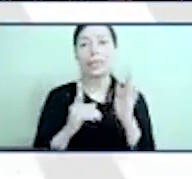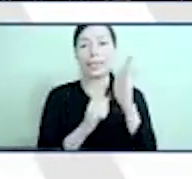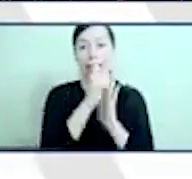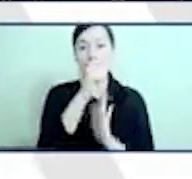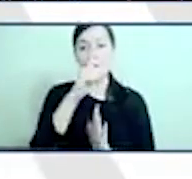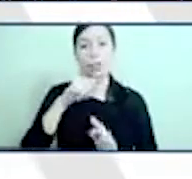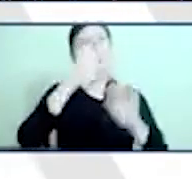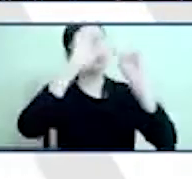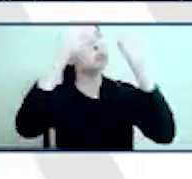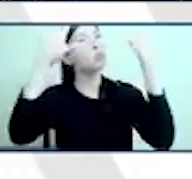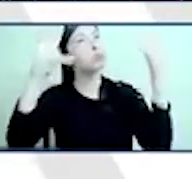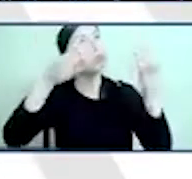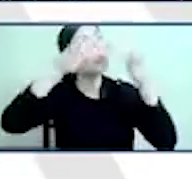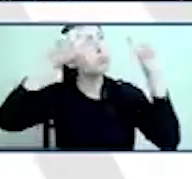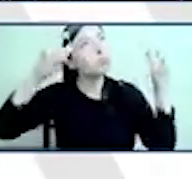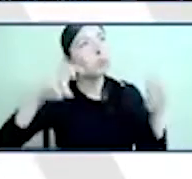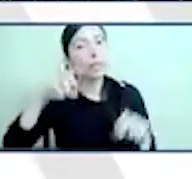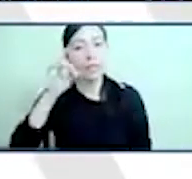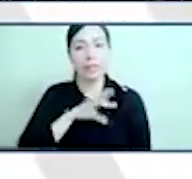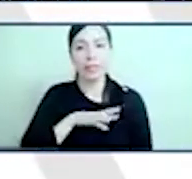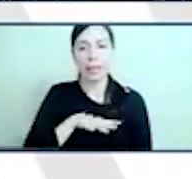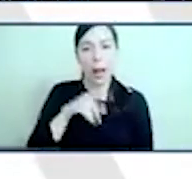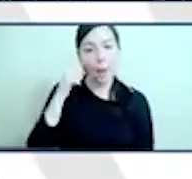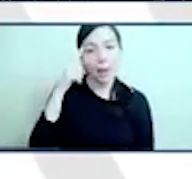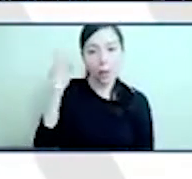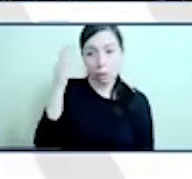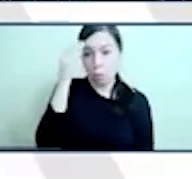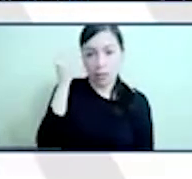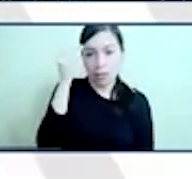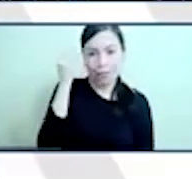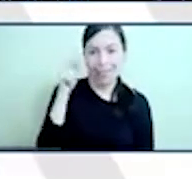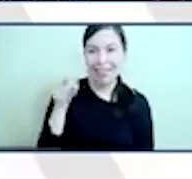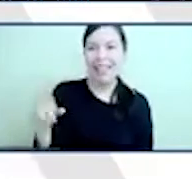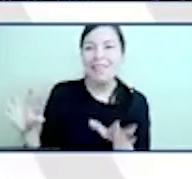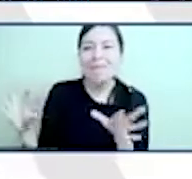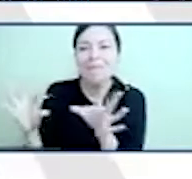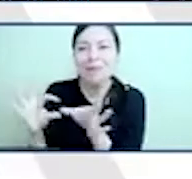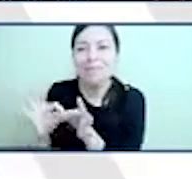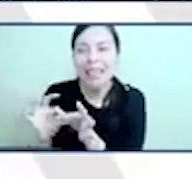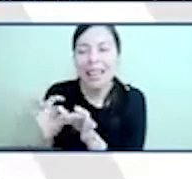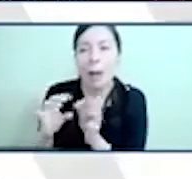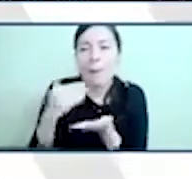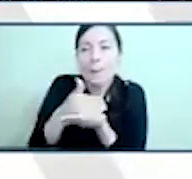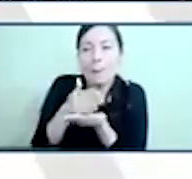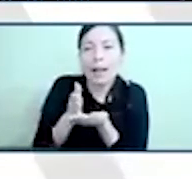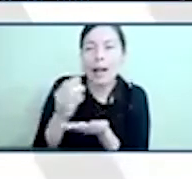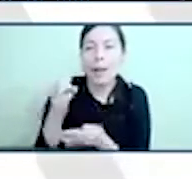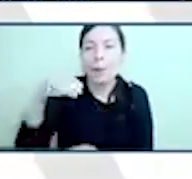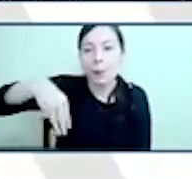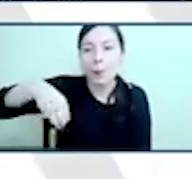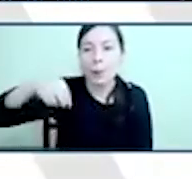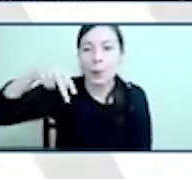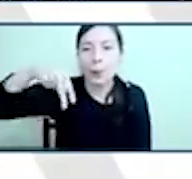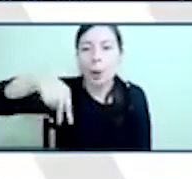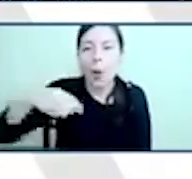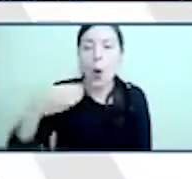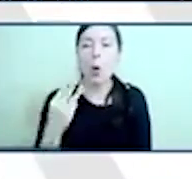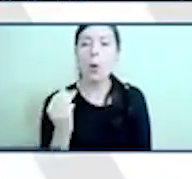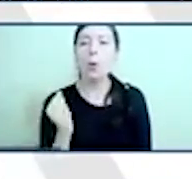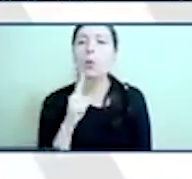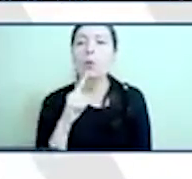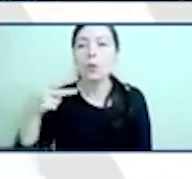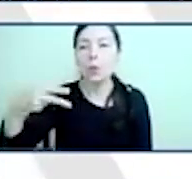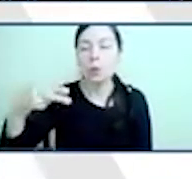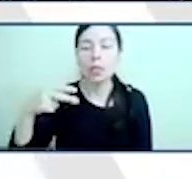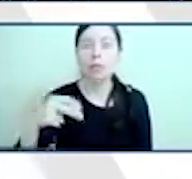tenía idea de su conexión con el plan Moonwatch en particular. Y de hecho podemos ver, si vamos a examinar documentos que